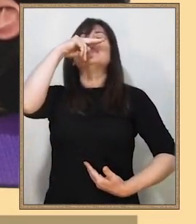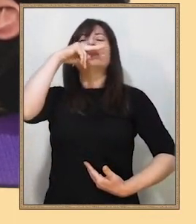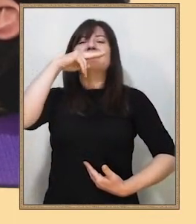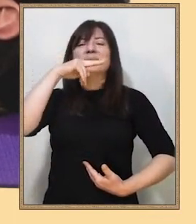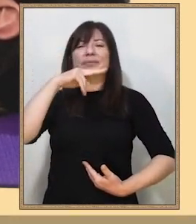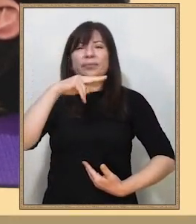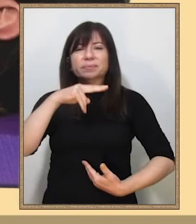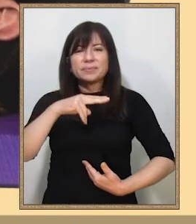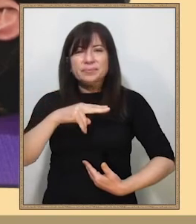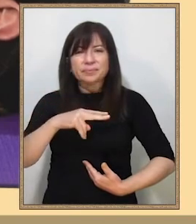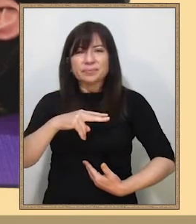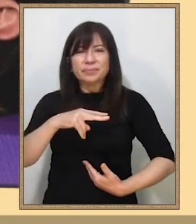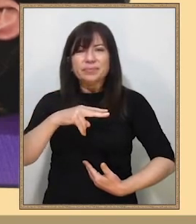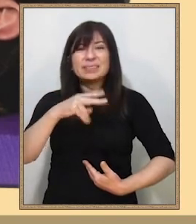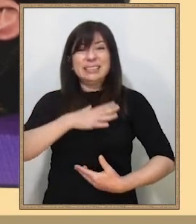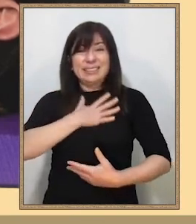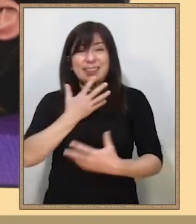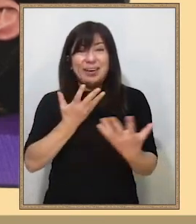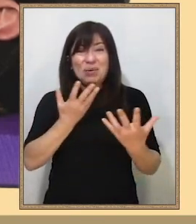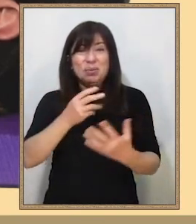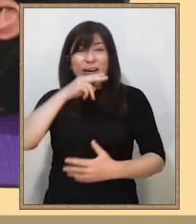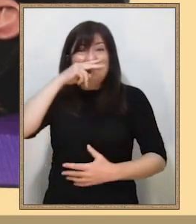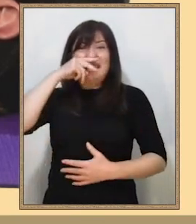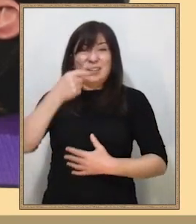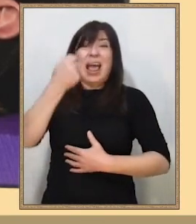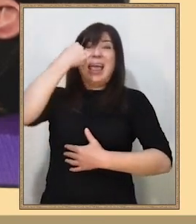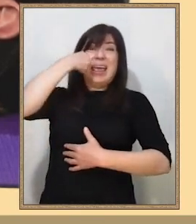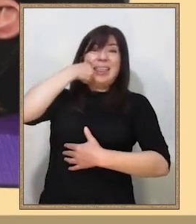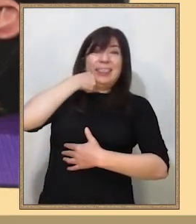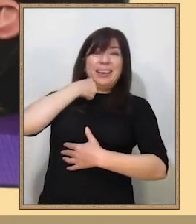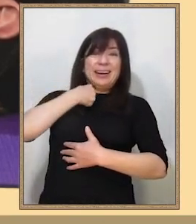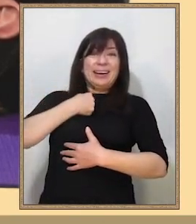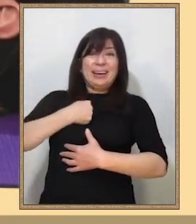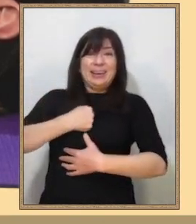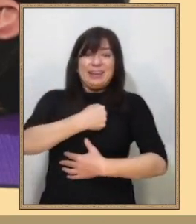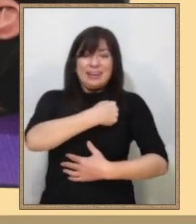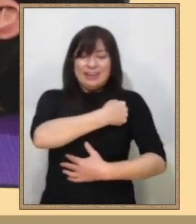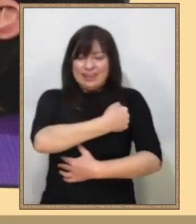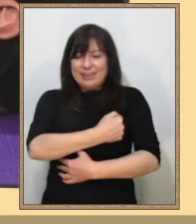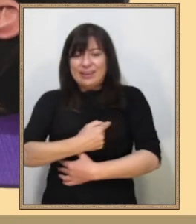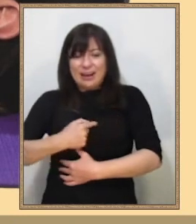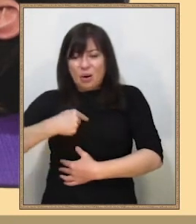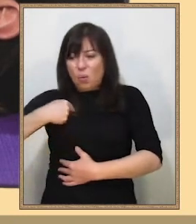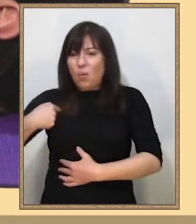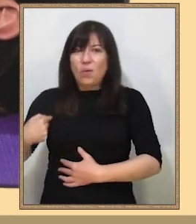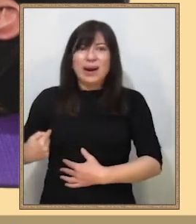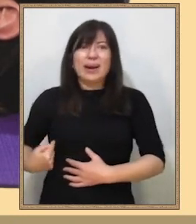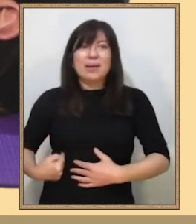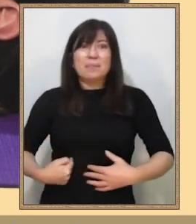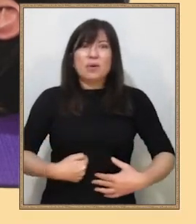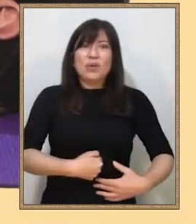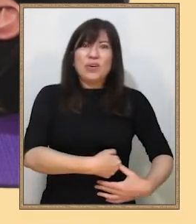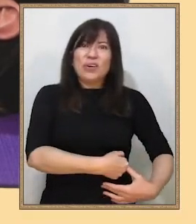Exhalo. Siento cómo esa respiración entra por mi nariz, pasa por todo mi